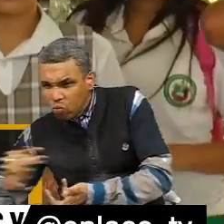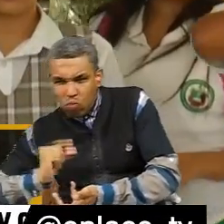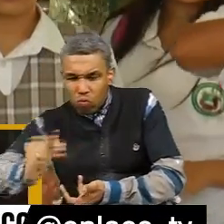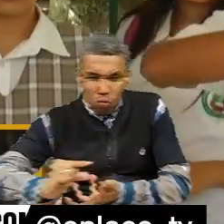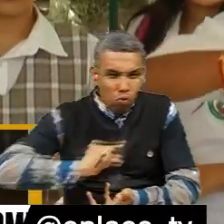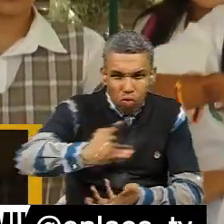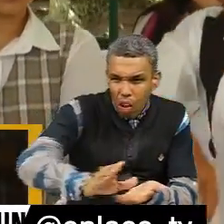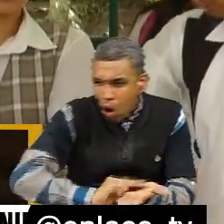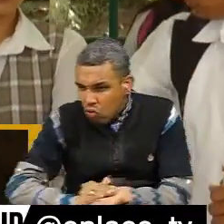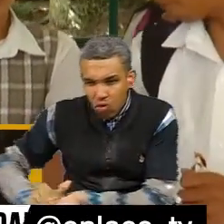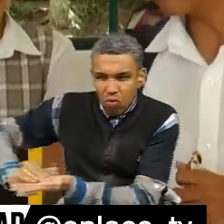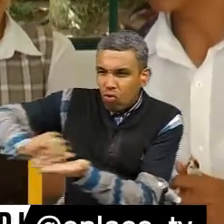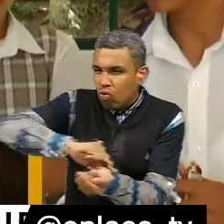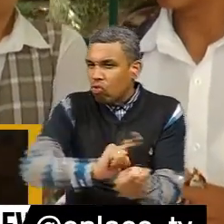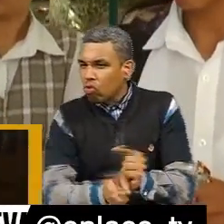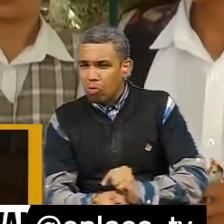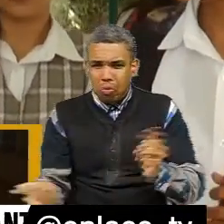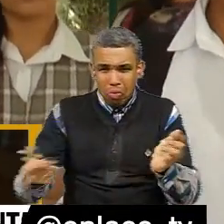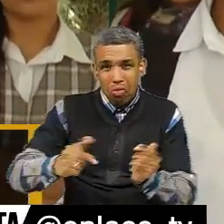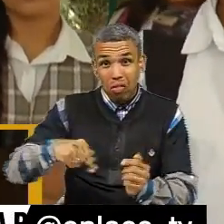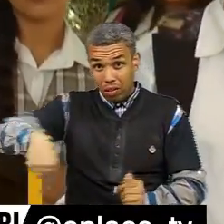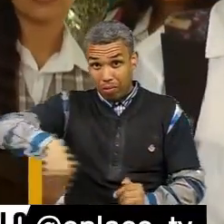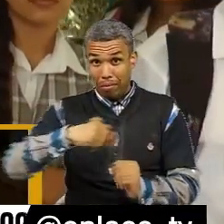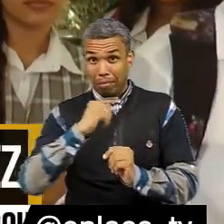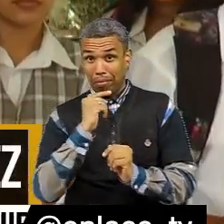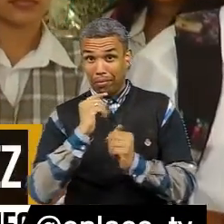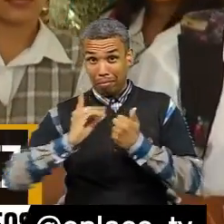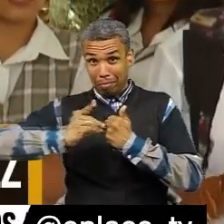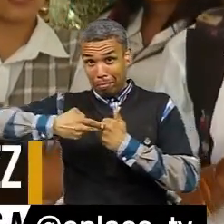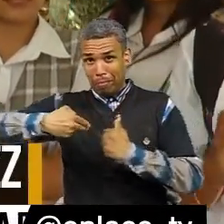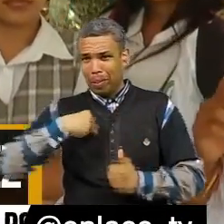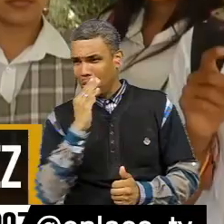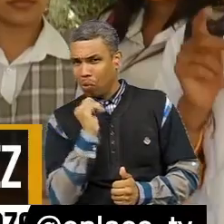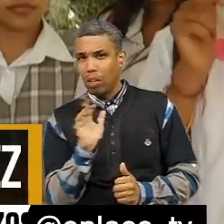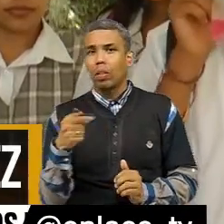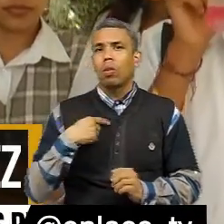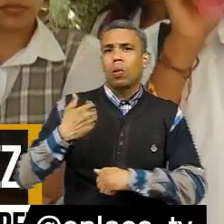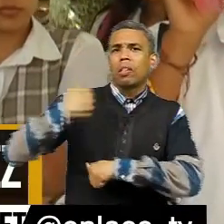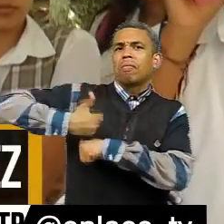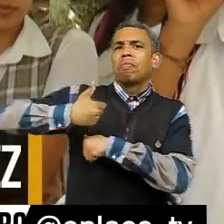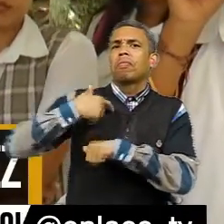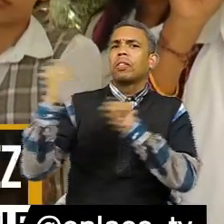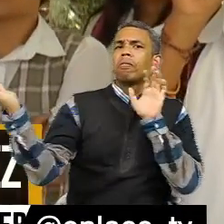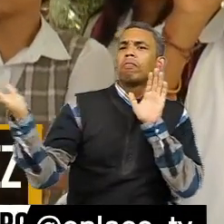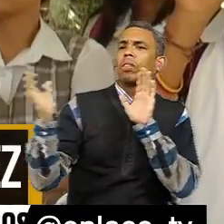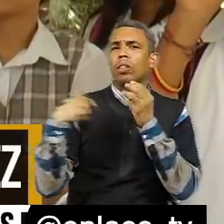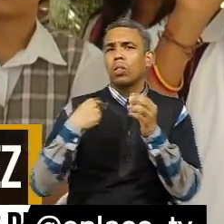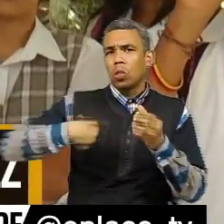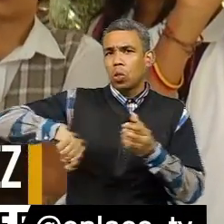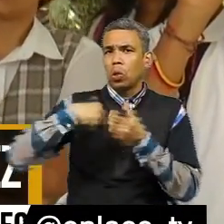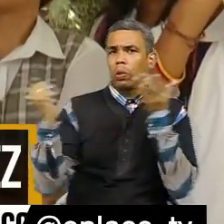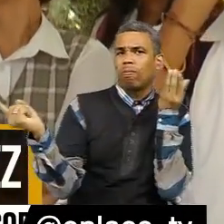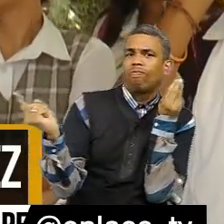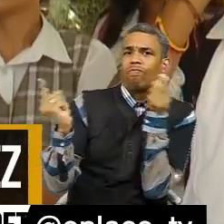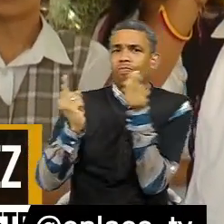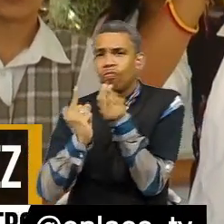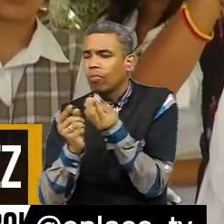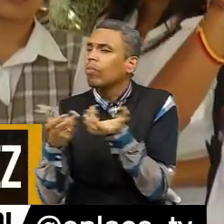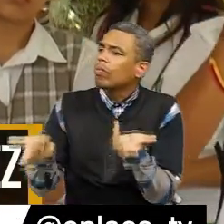diálogo con el rector y con una madre del consejo directivo, pues empezamos dialogando y resultaron amenazas contra nosotros los estudiantes por parte de una